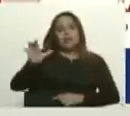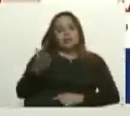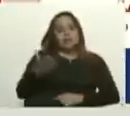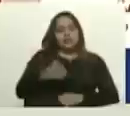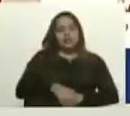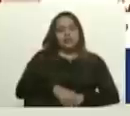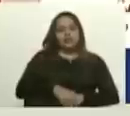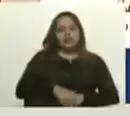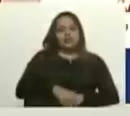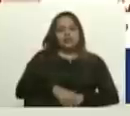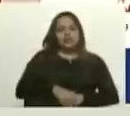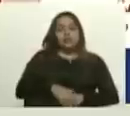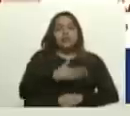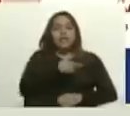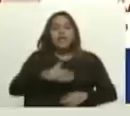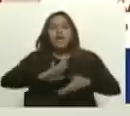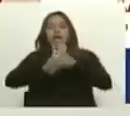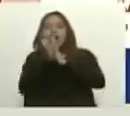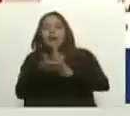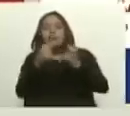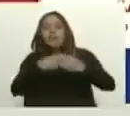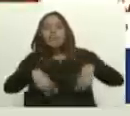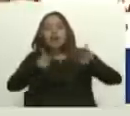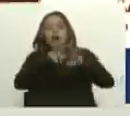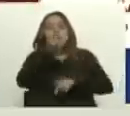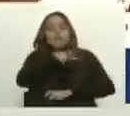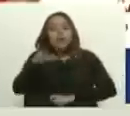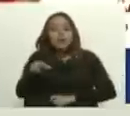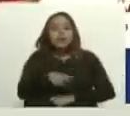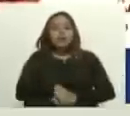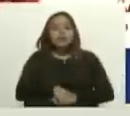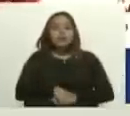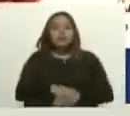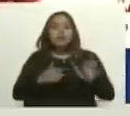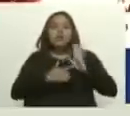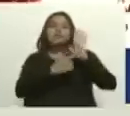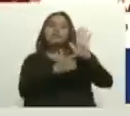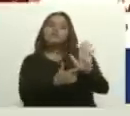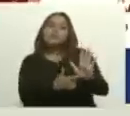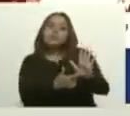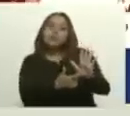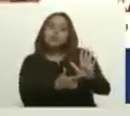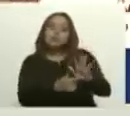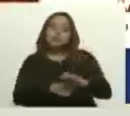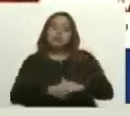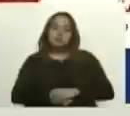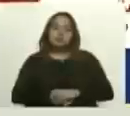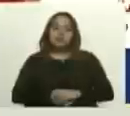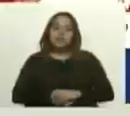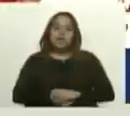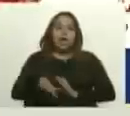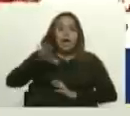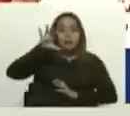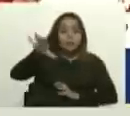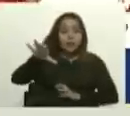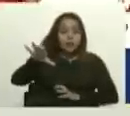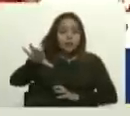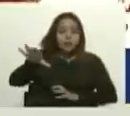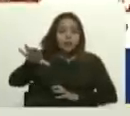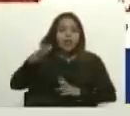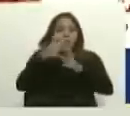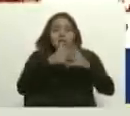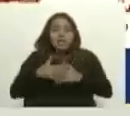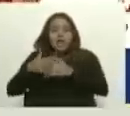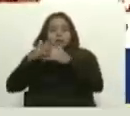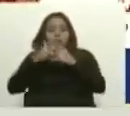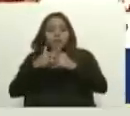para destrozar la moral de nuestro pueblo y entonces presentar al país invasor,